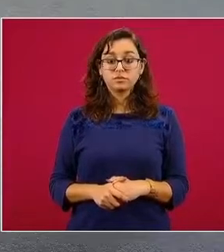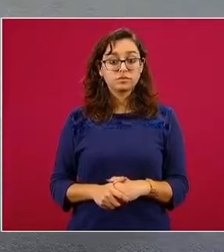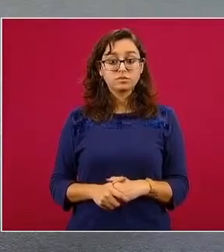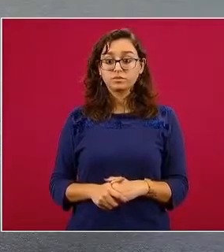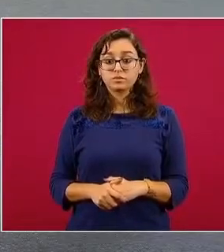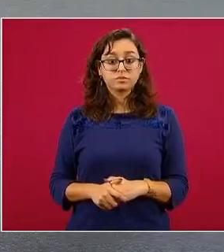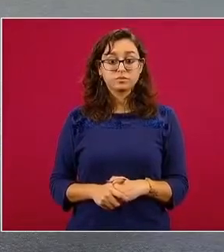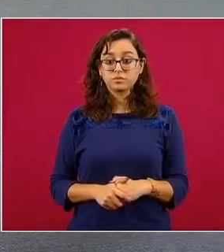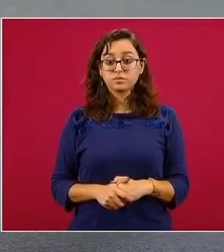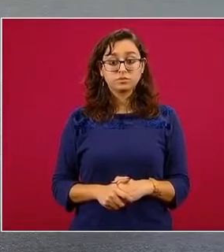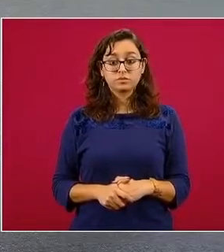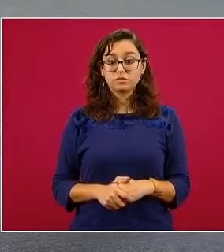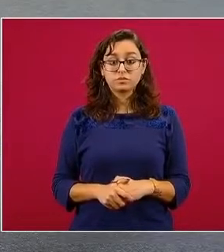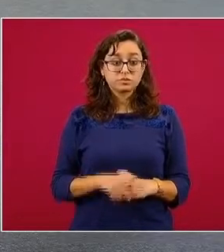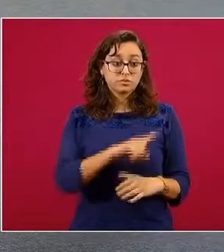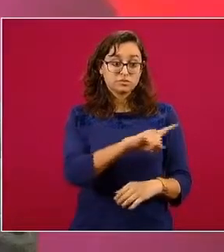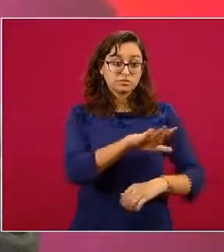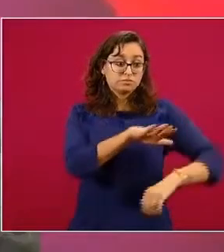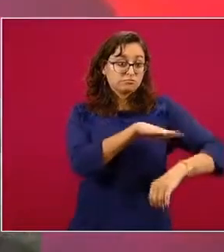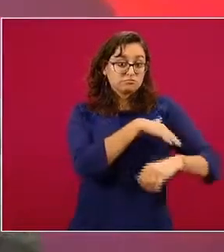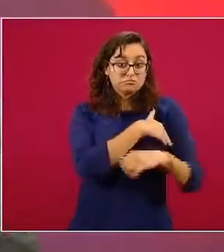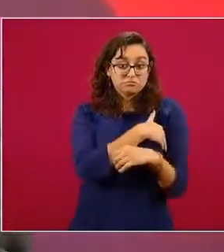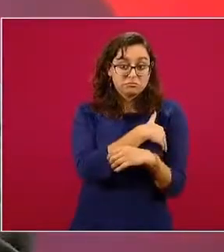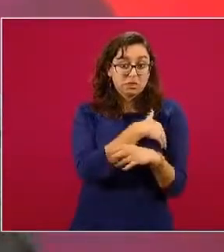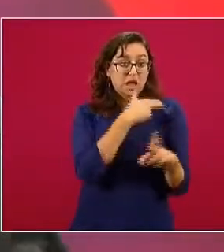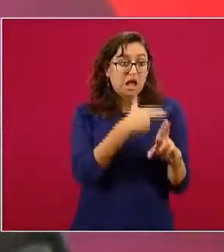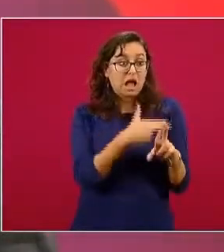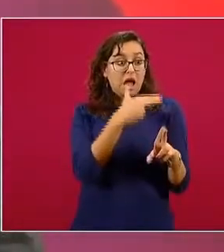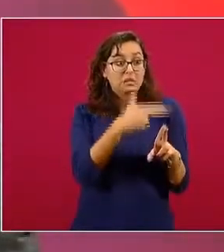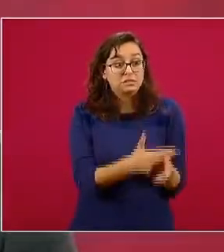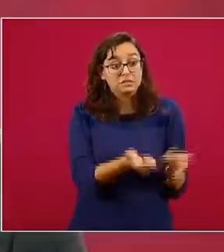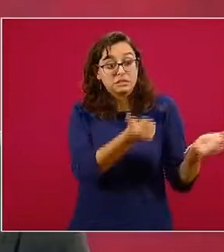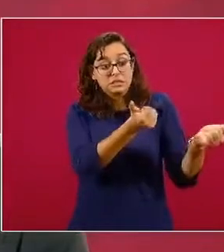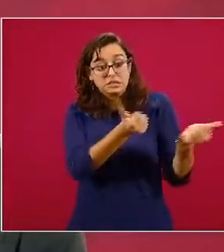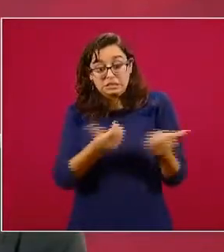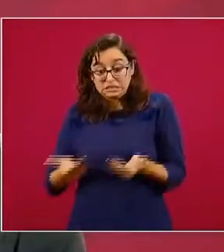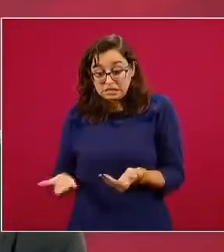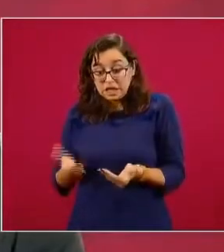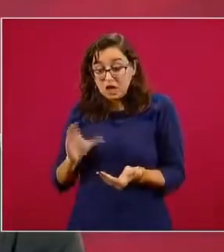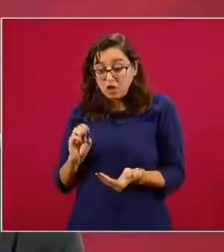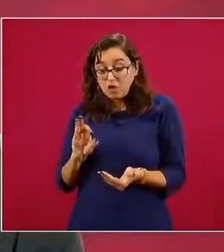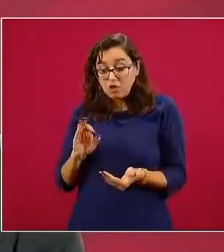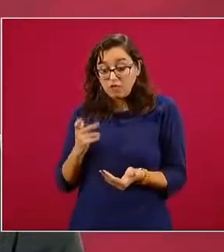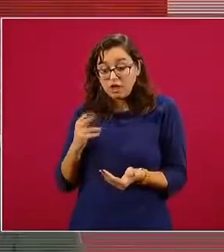Estaban en la bodega, y hasta que fueran presentados a COFEPRIS serían